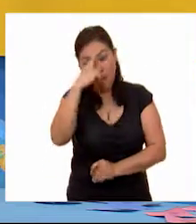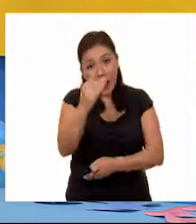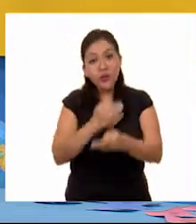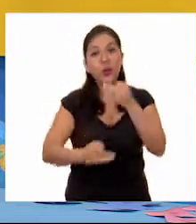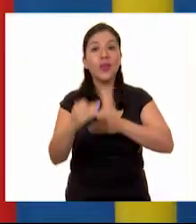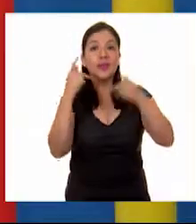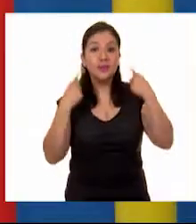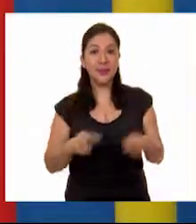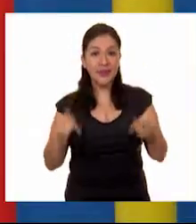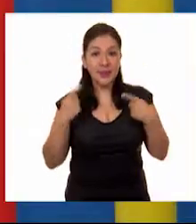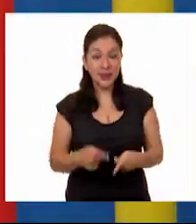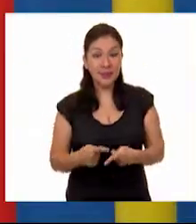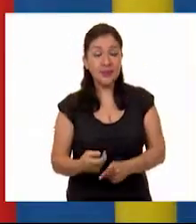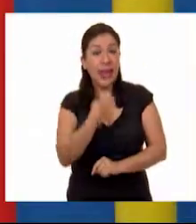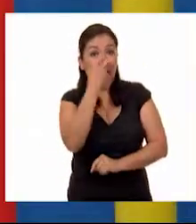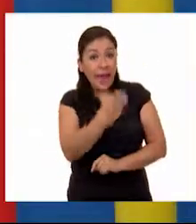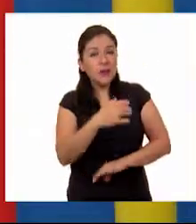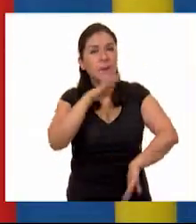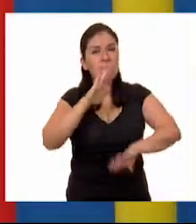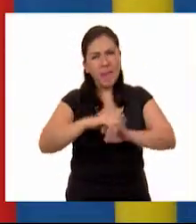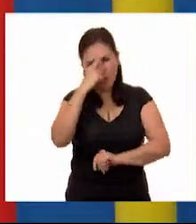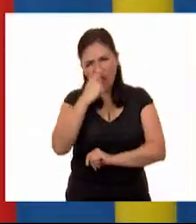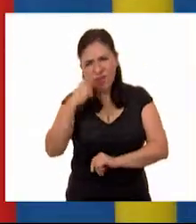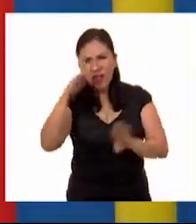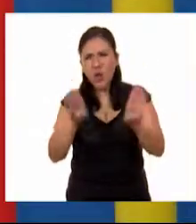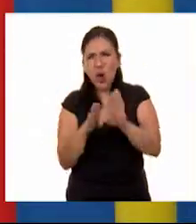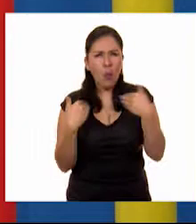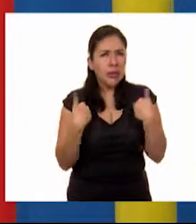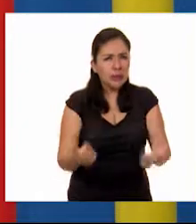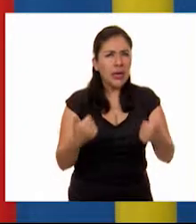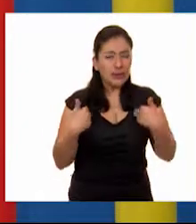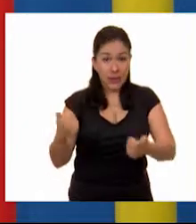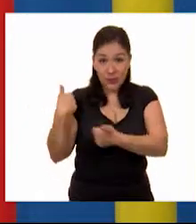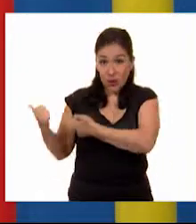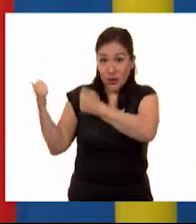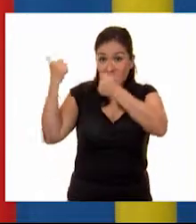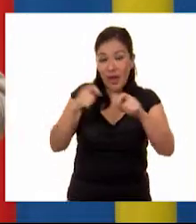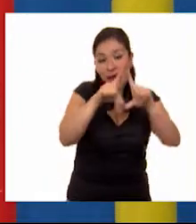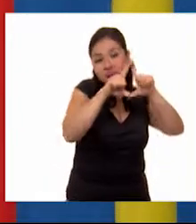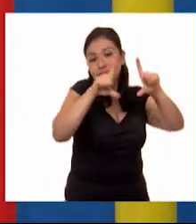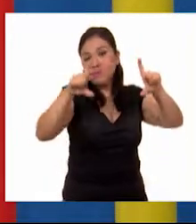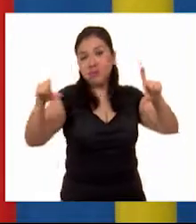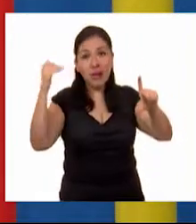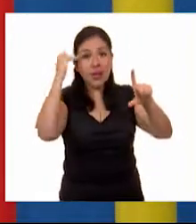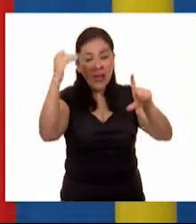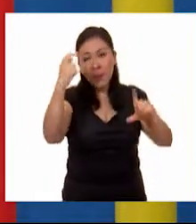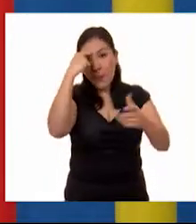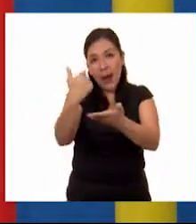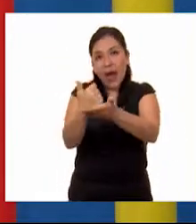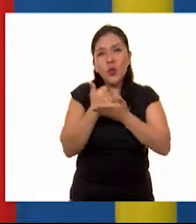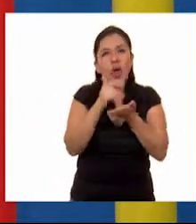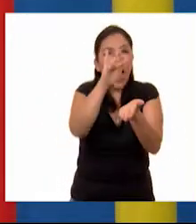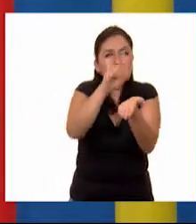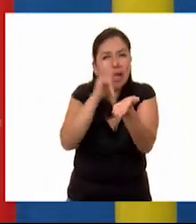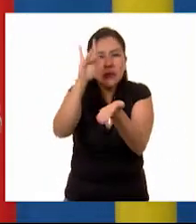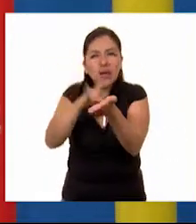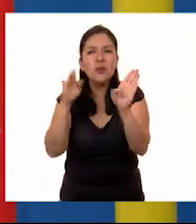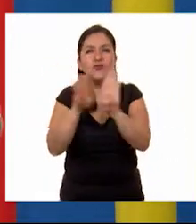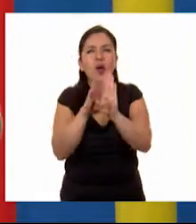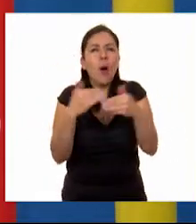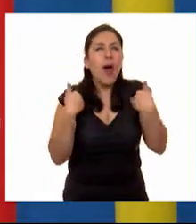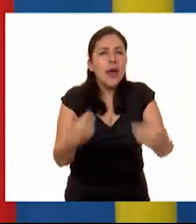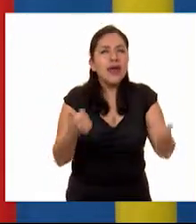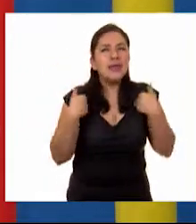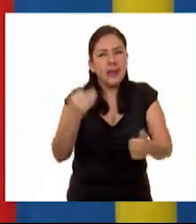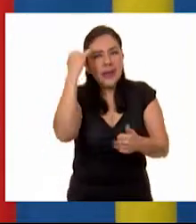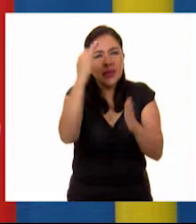todas y todos. Y para hacernos más fácil este repaso, hemos traído esta línea del tiempo que nos ayudará a identificar las principales etapas